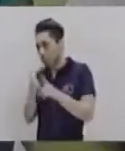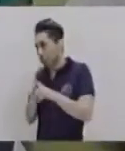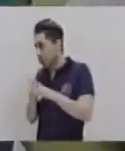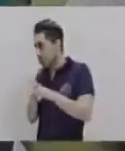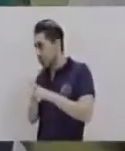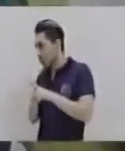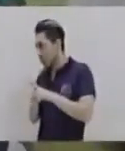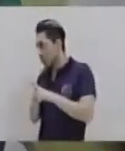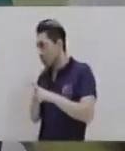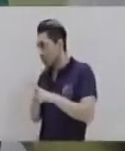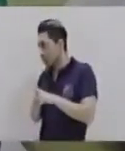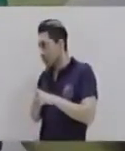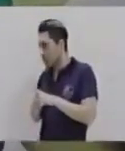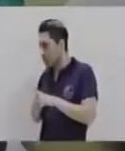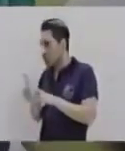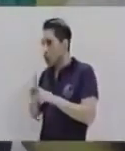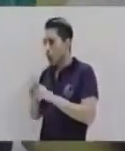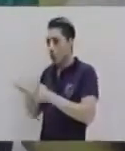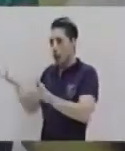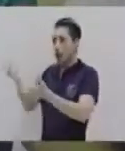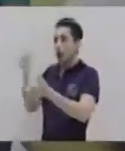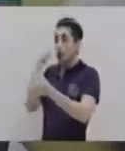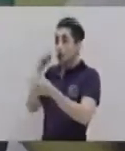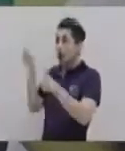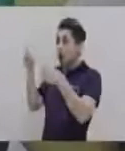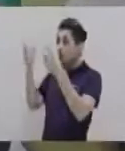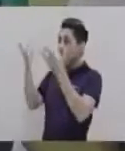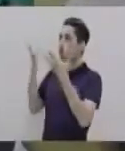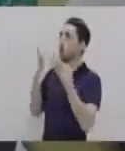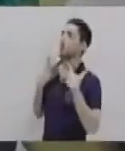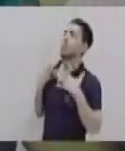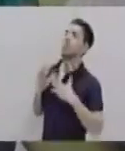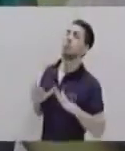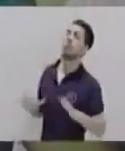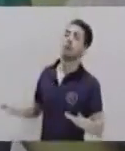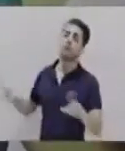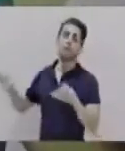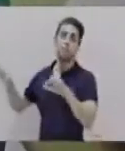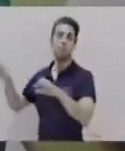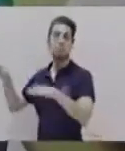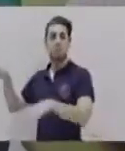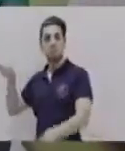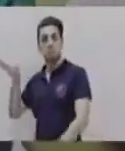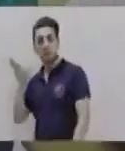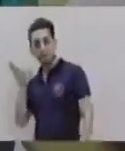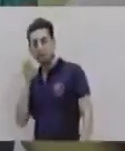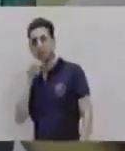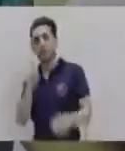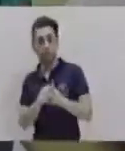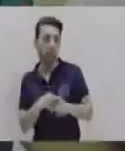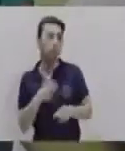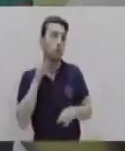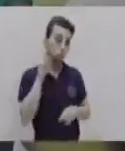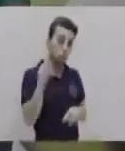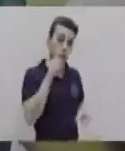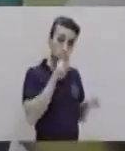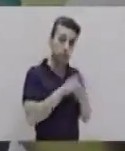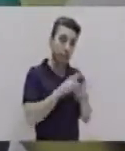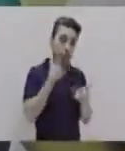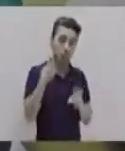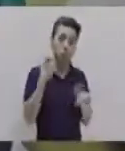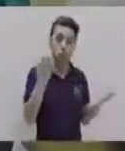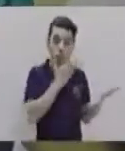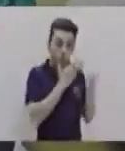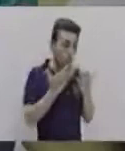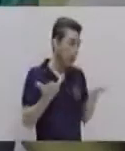también porque transmite como relajación, paz. Exacto. Y cuando tú estás estudiando cualquier materia, puede ser